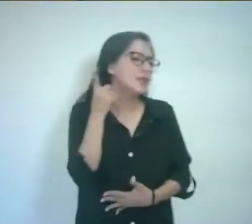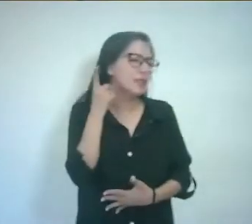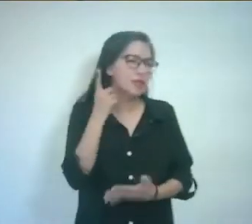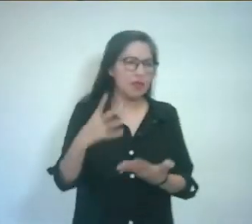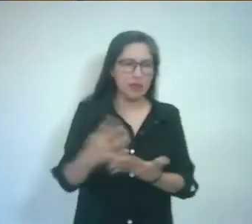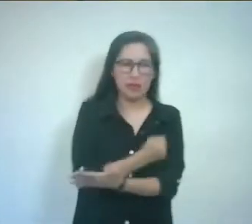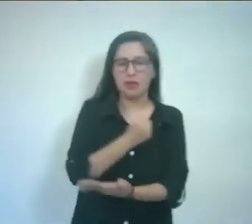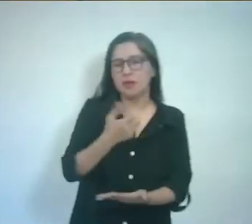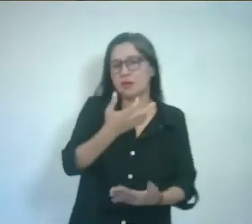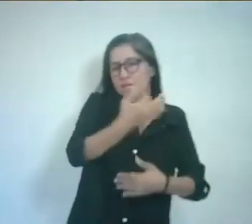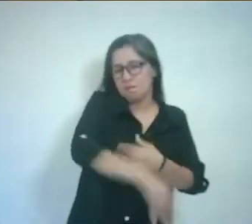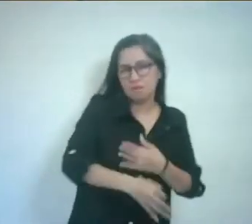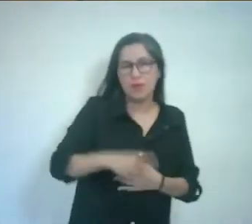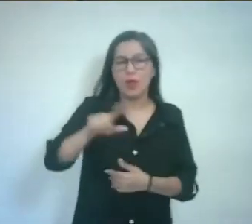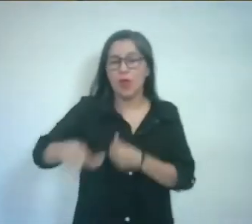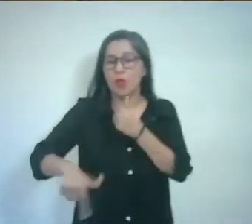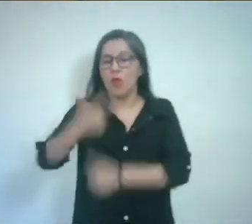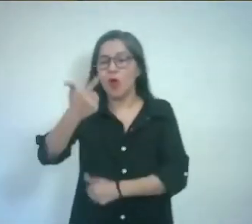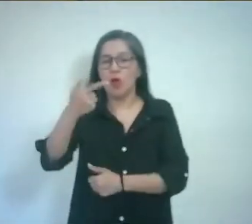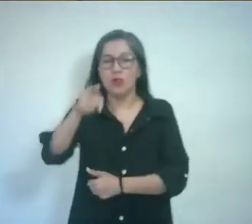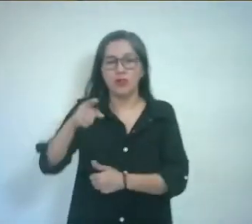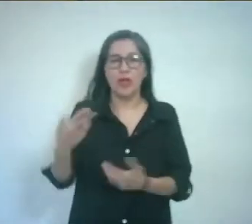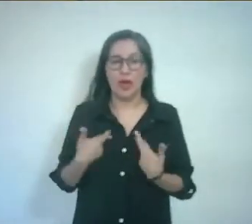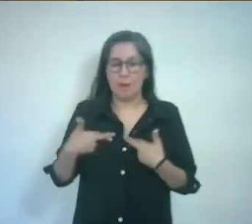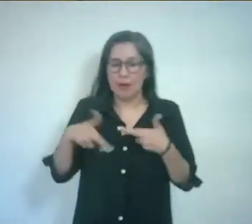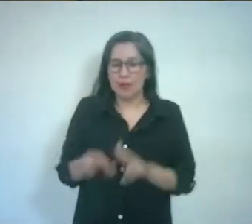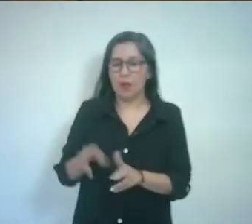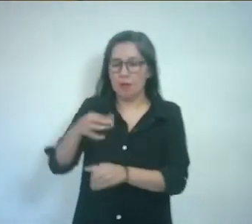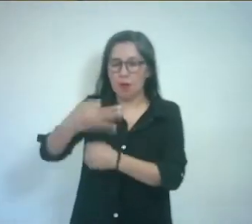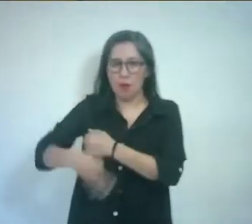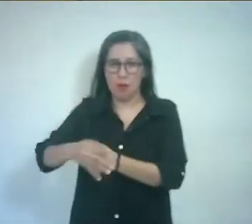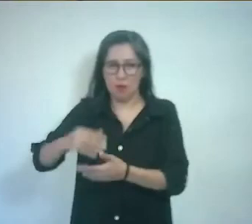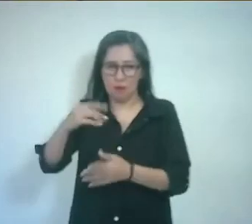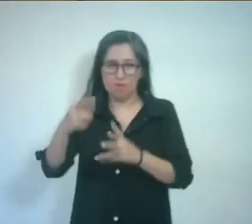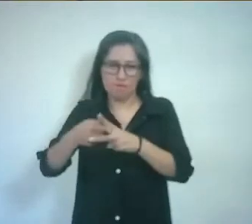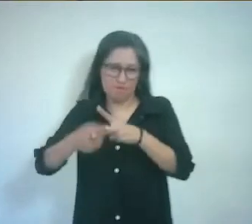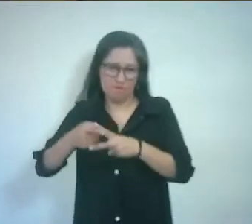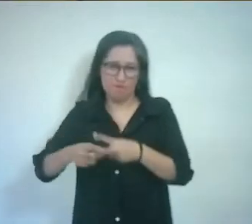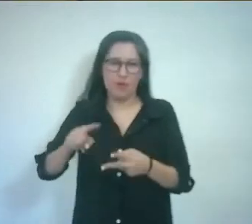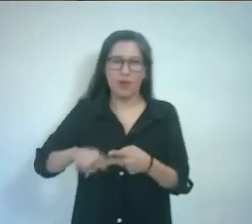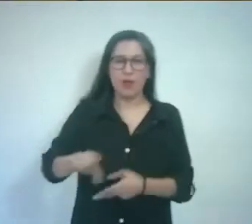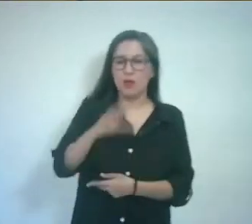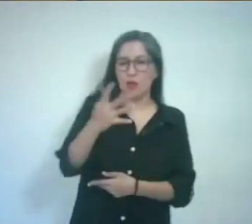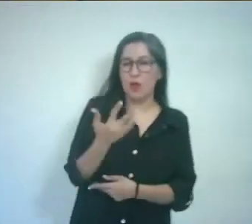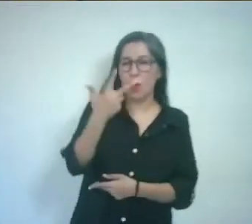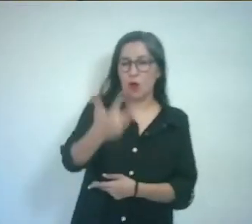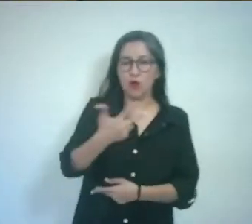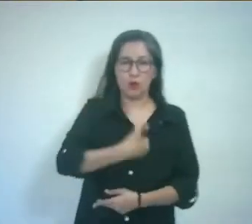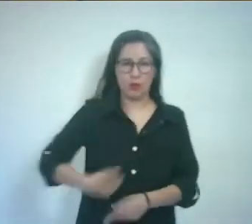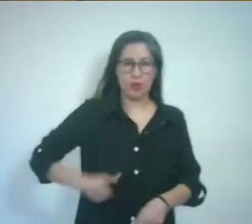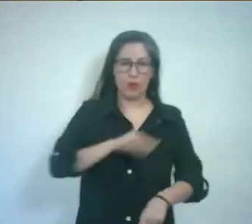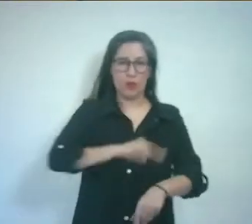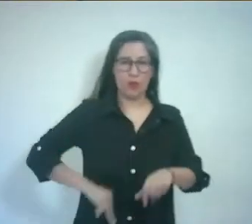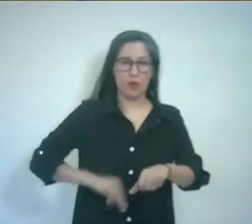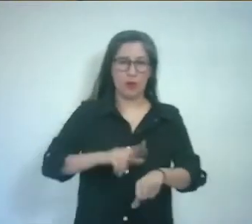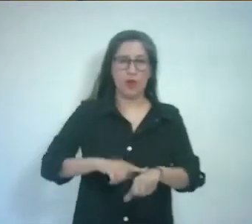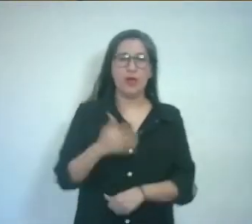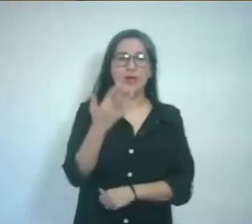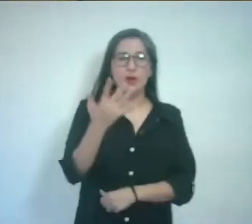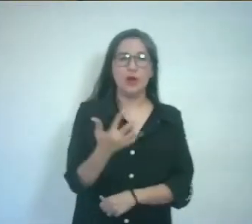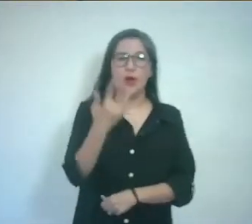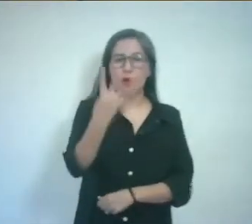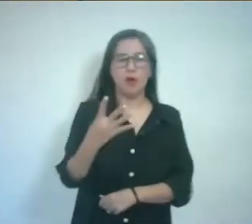relativa, 12 de representación proporcional, 58 presidencias municipales, 64 sindicaturas